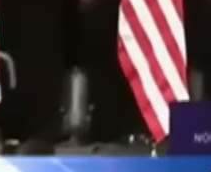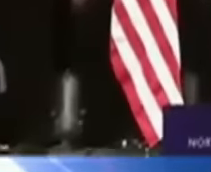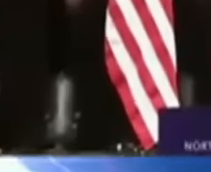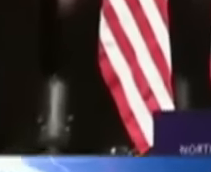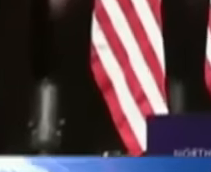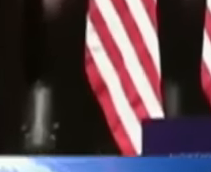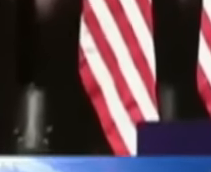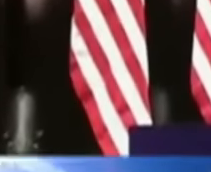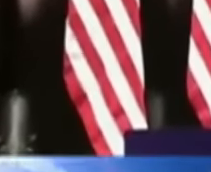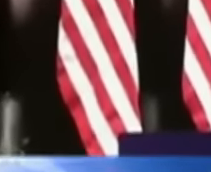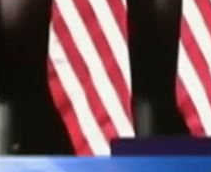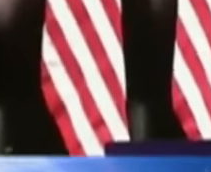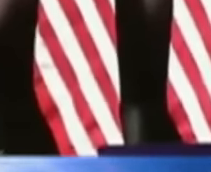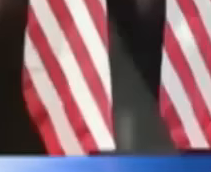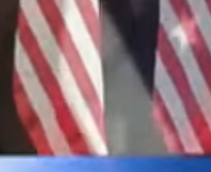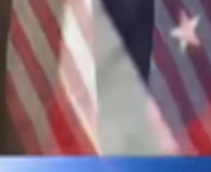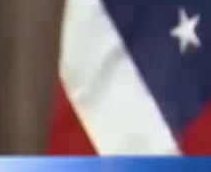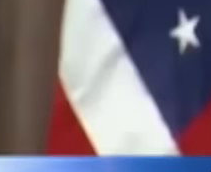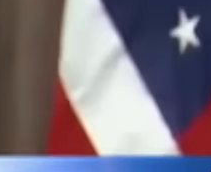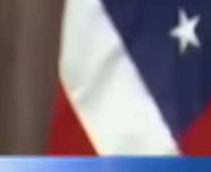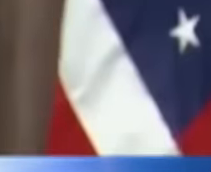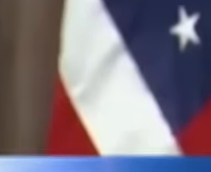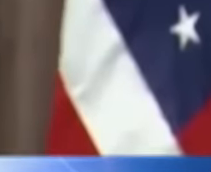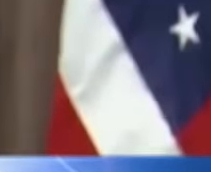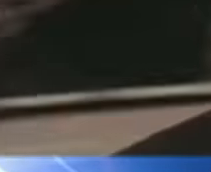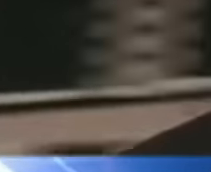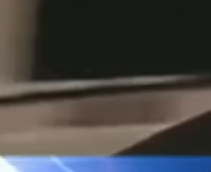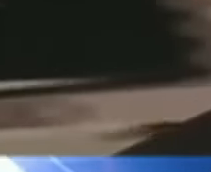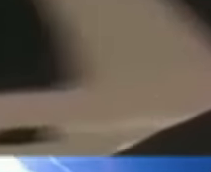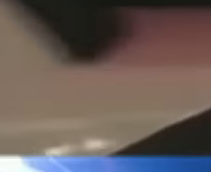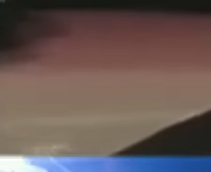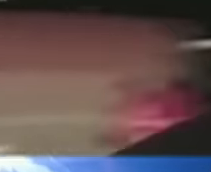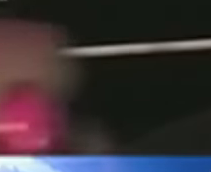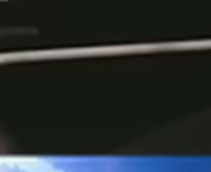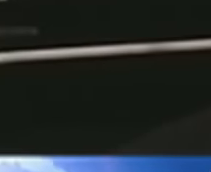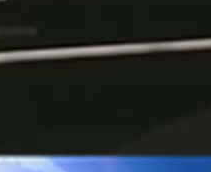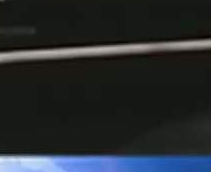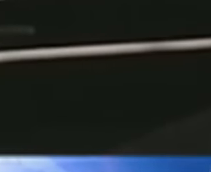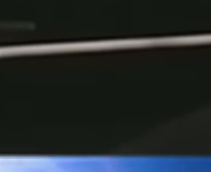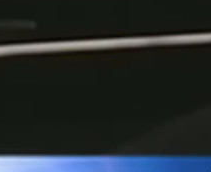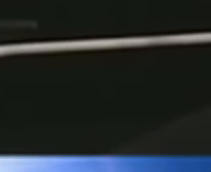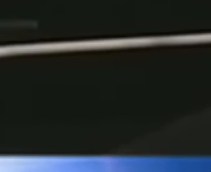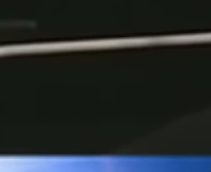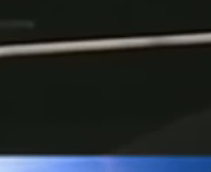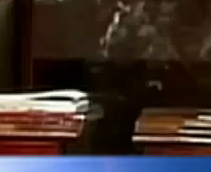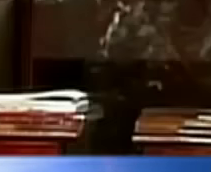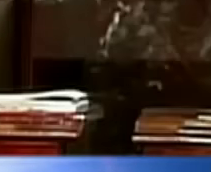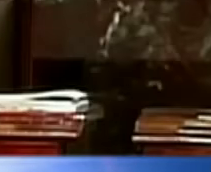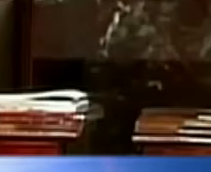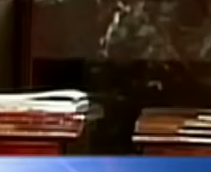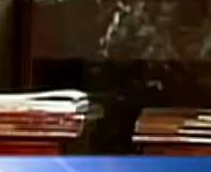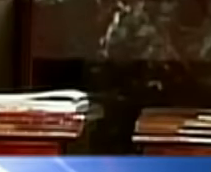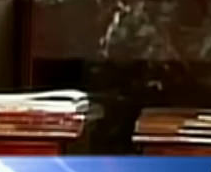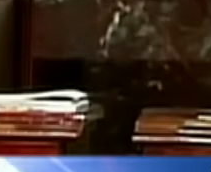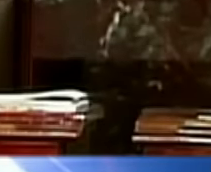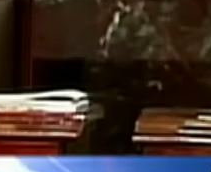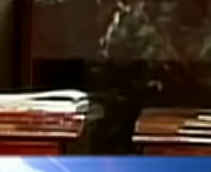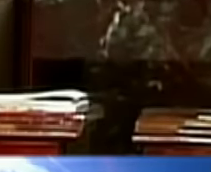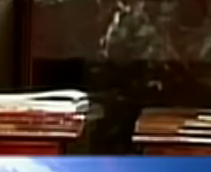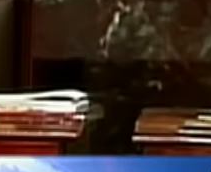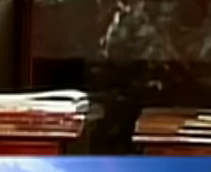En lo internacional, Barack Obama se despide de la presidencia de Estados Unidos con un emotivo